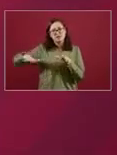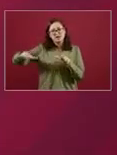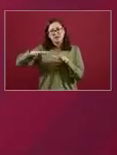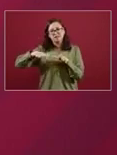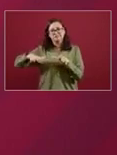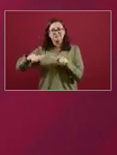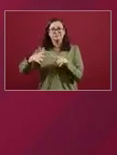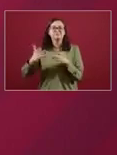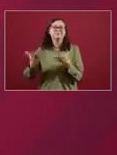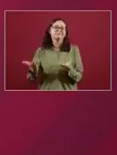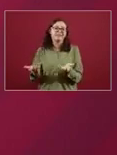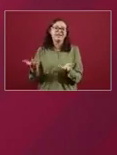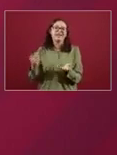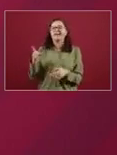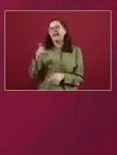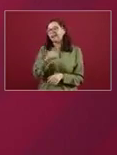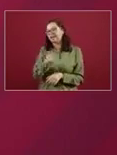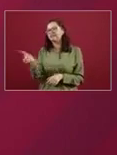pues leyeron